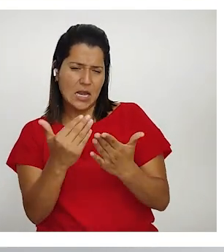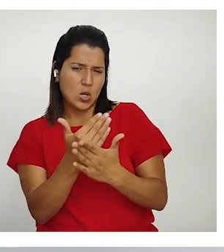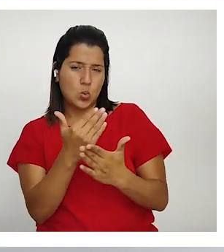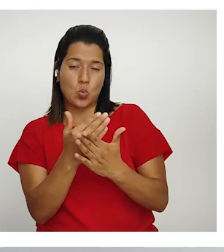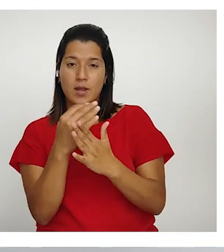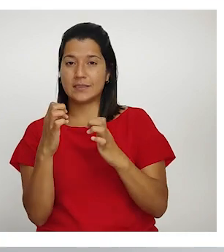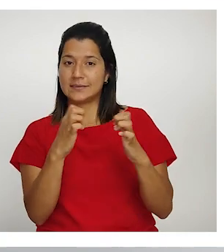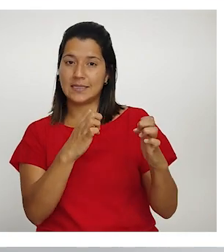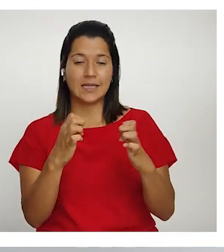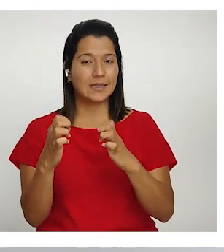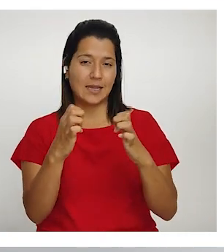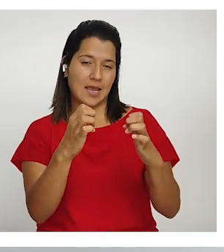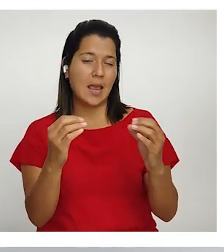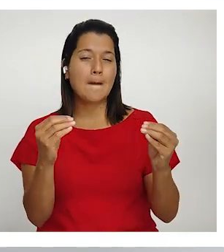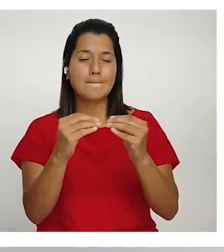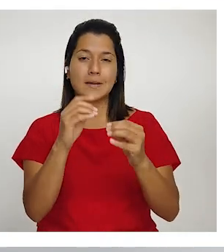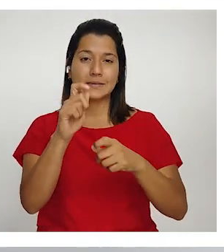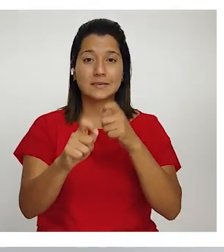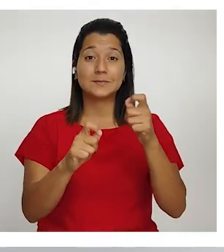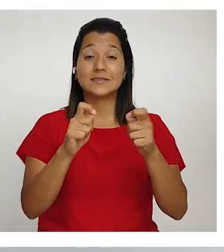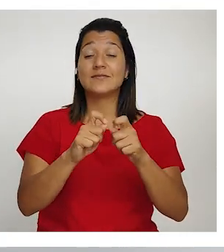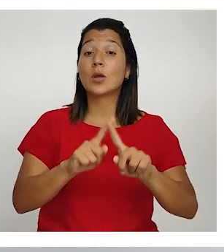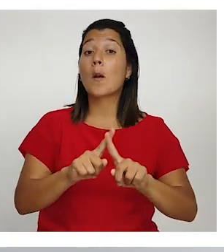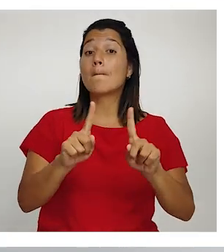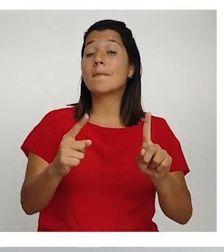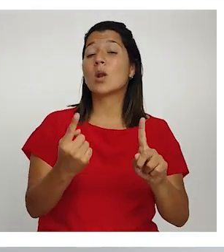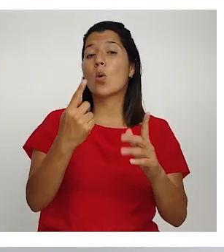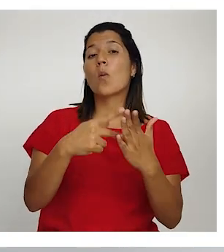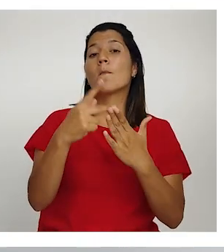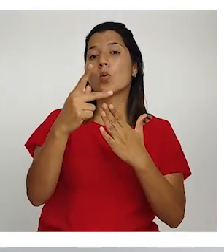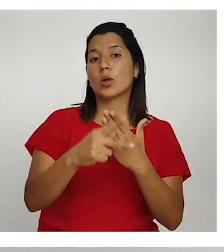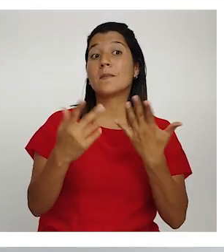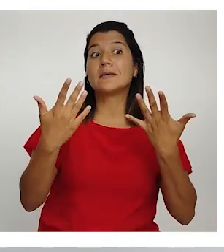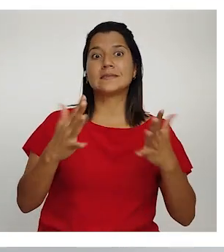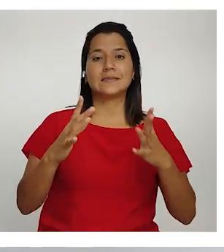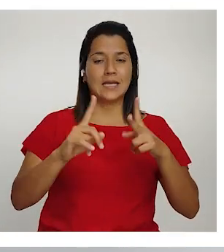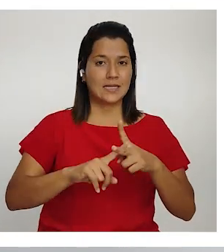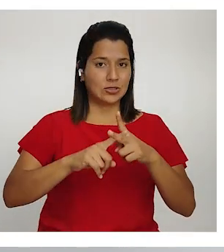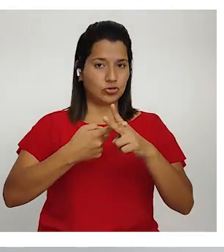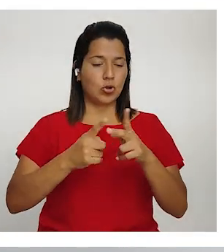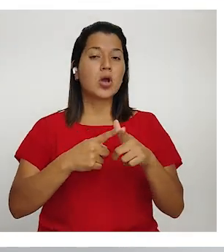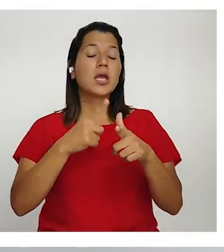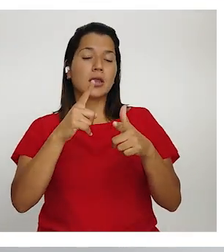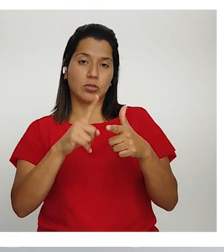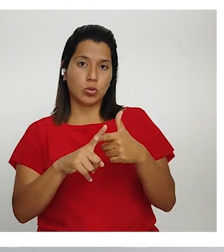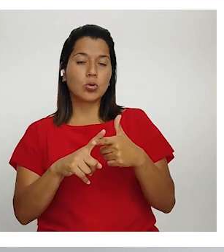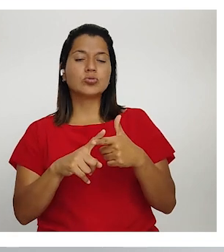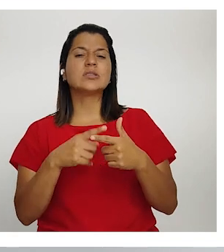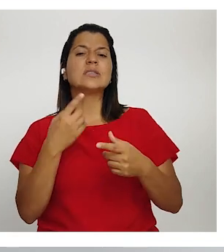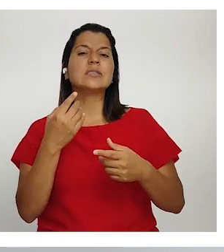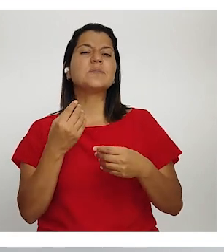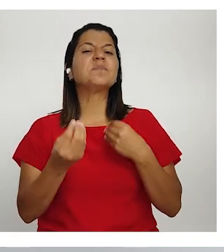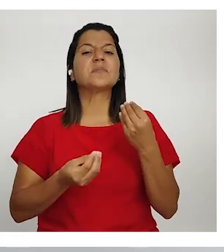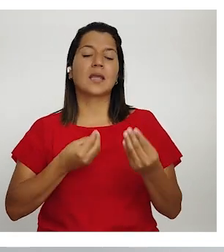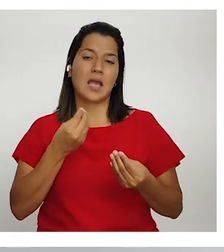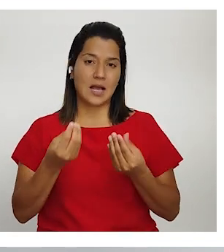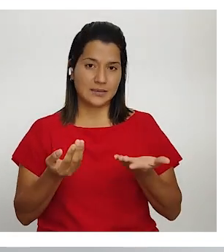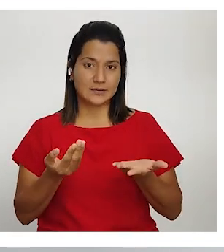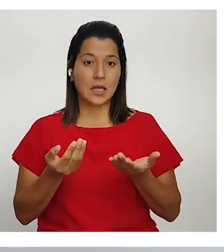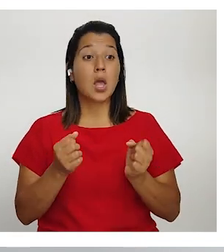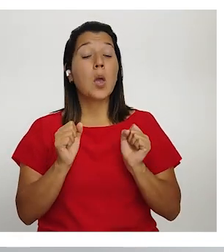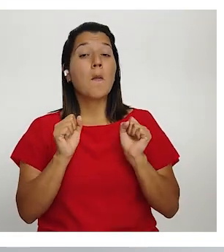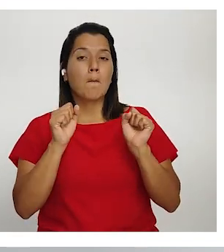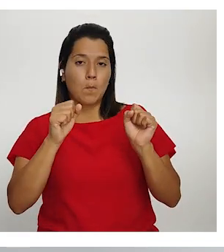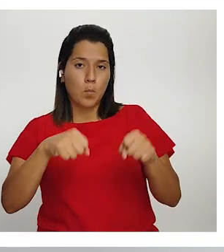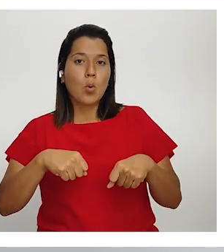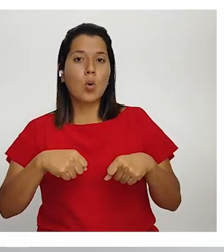forma más específica, pero es un programa que ya dio inicio. Entonces va en este sentido de poder contrarrestar los casos